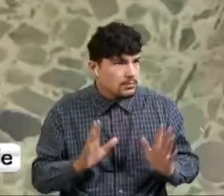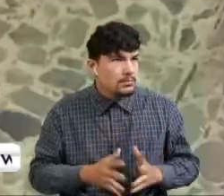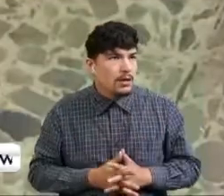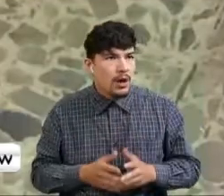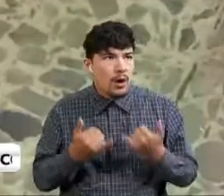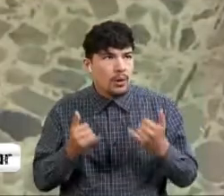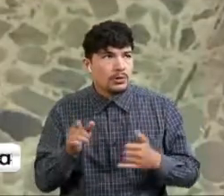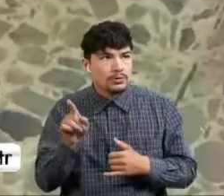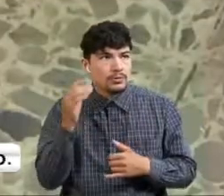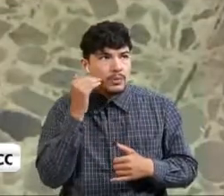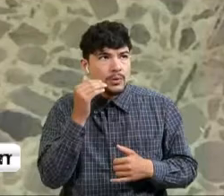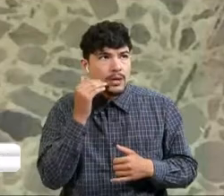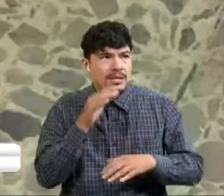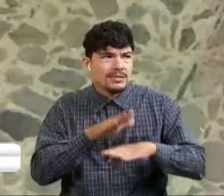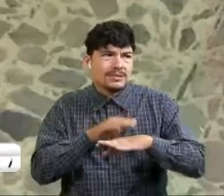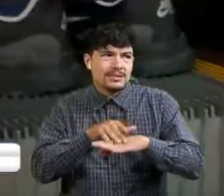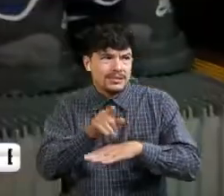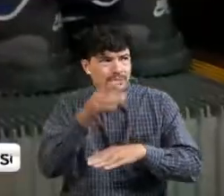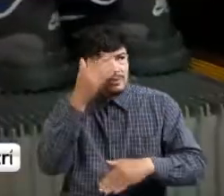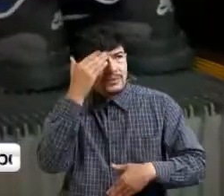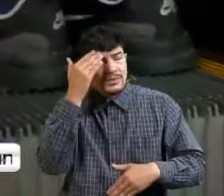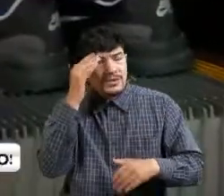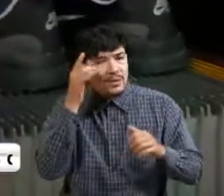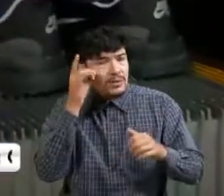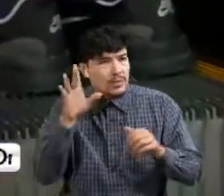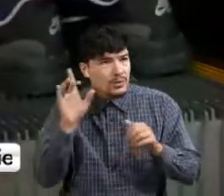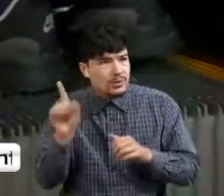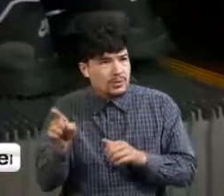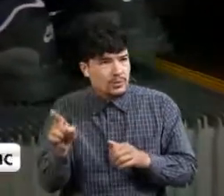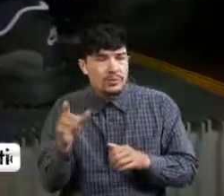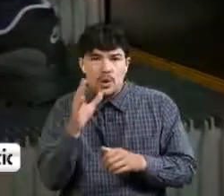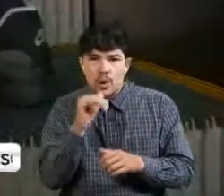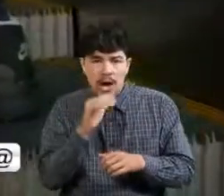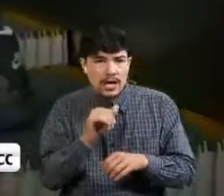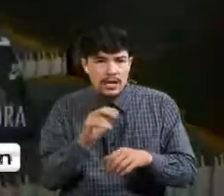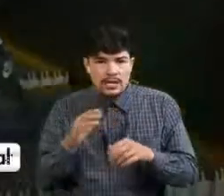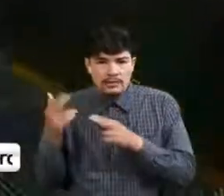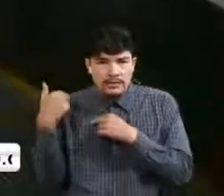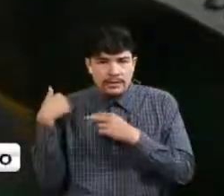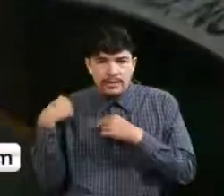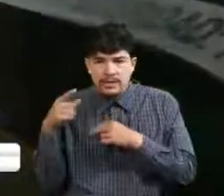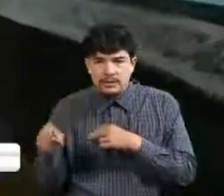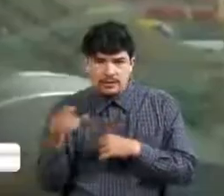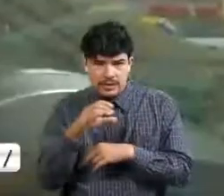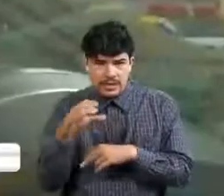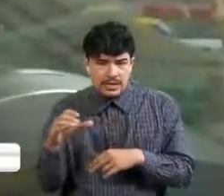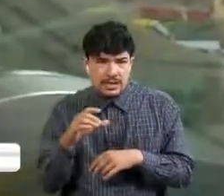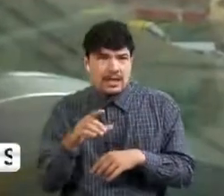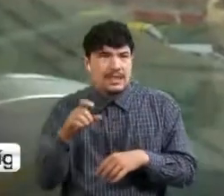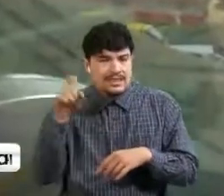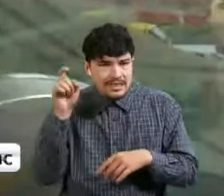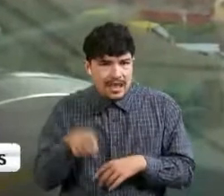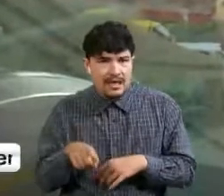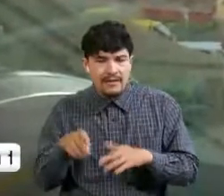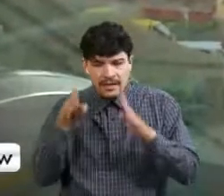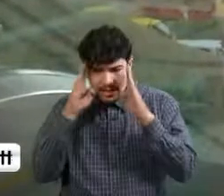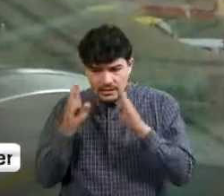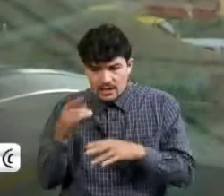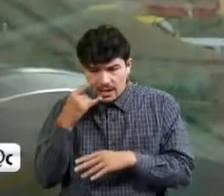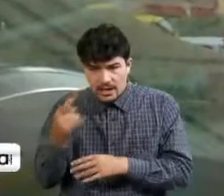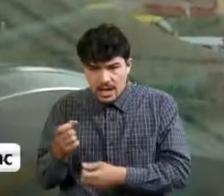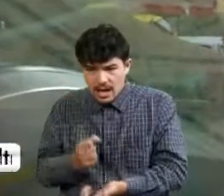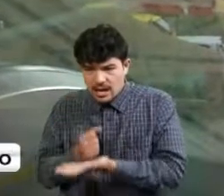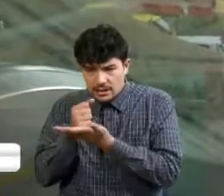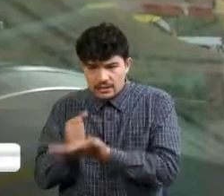doña miriam hace un llamado a la conciencia pues si bien puede no existir responsabilidad por parte del centro comercial el interés de ayuda